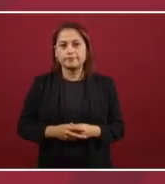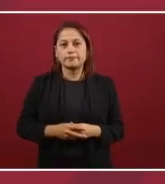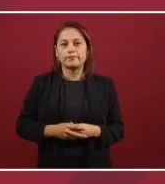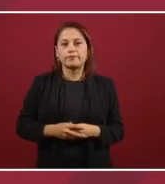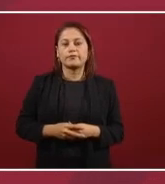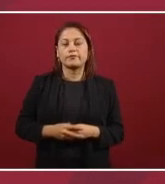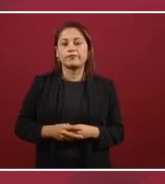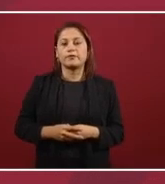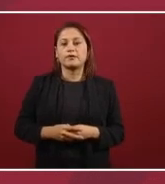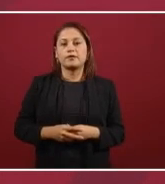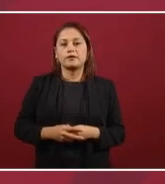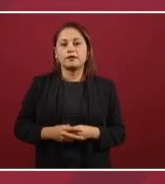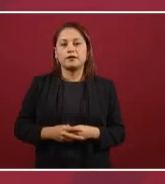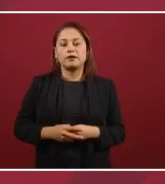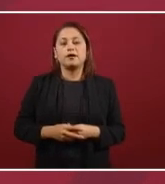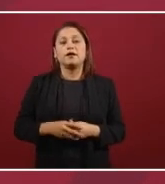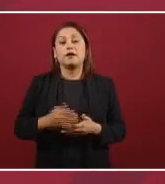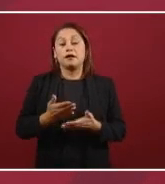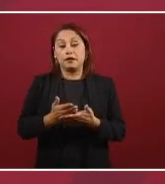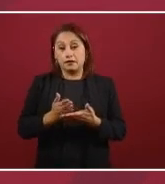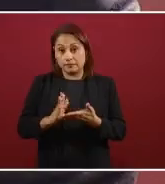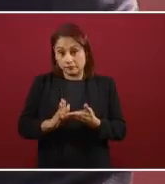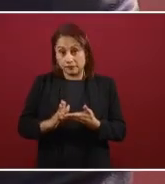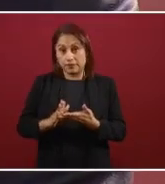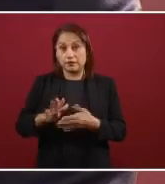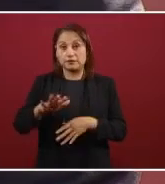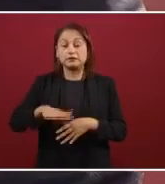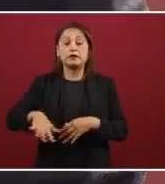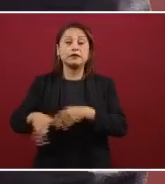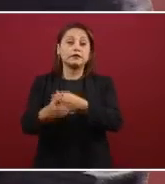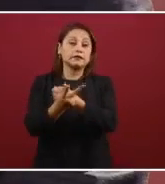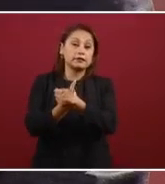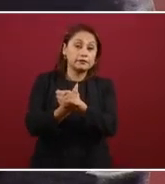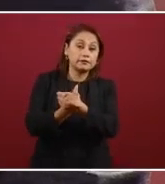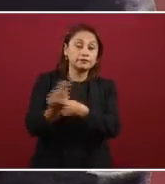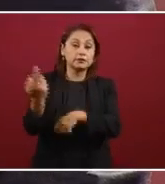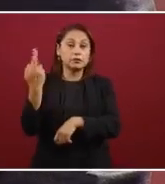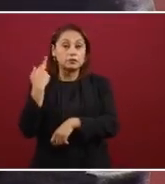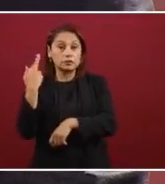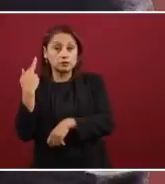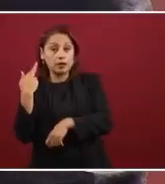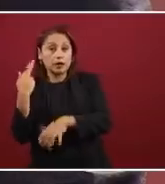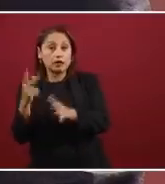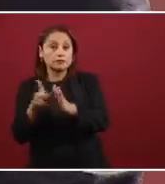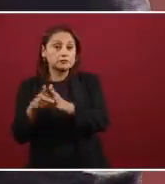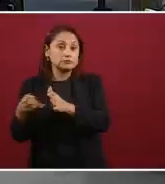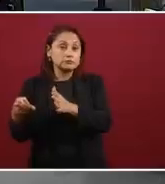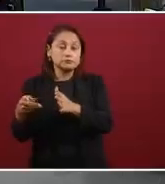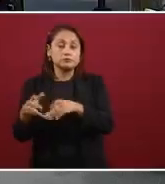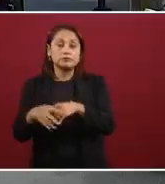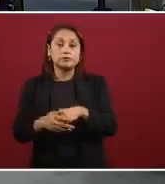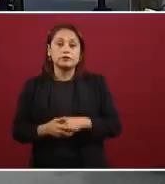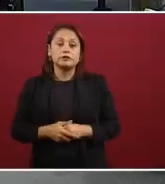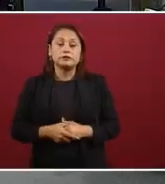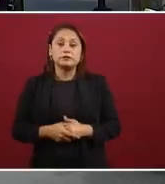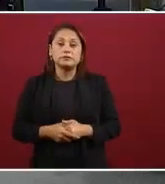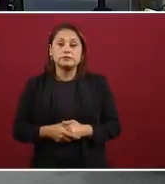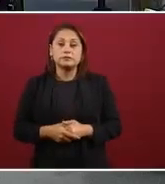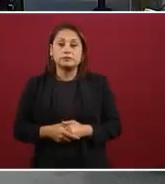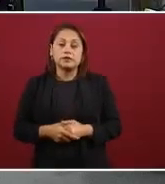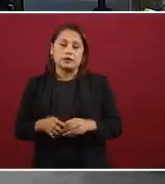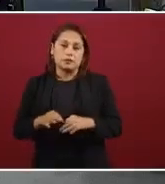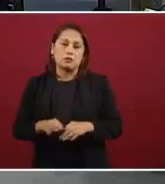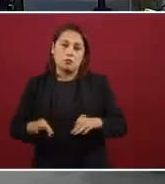en los medios, en este caso, por ejemplo, se comente lo